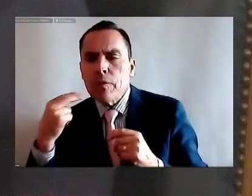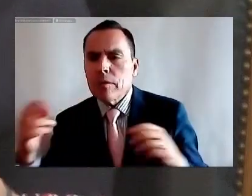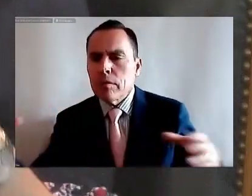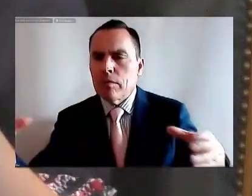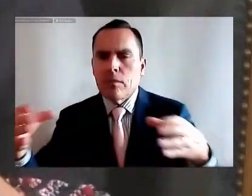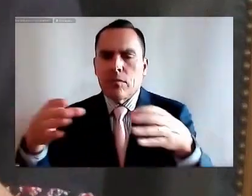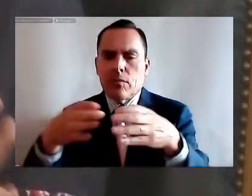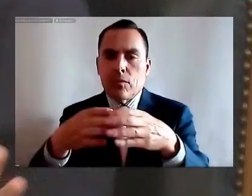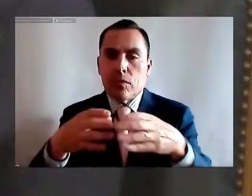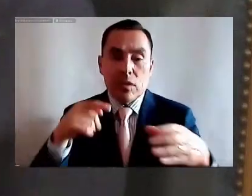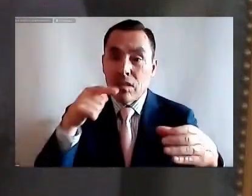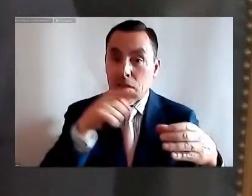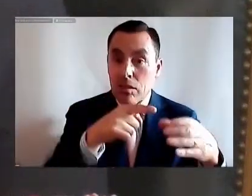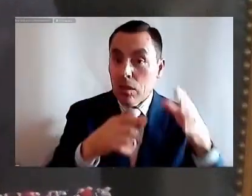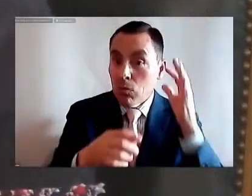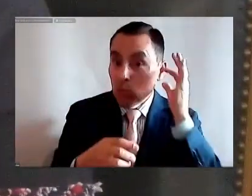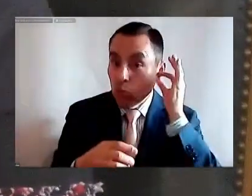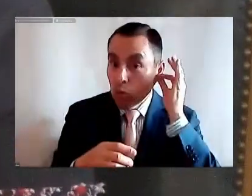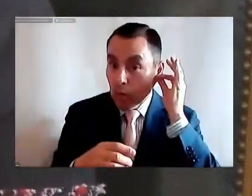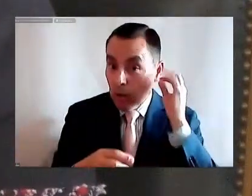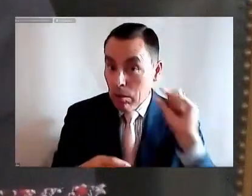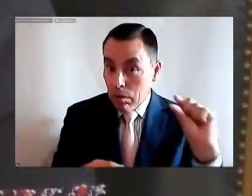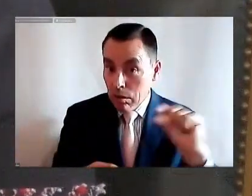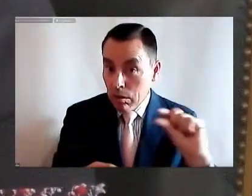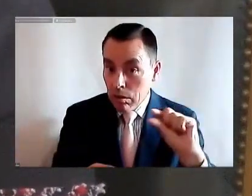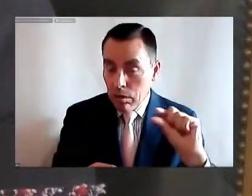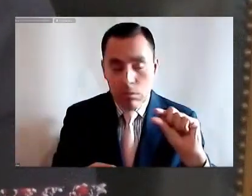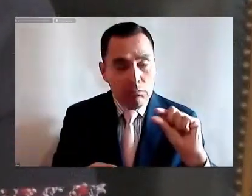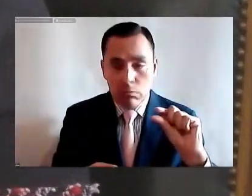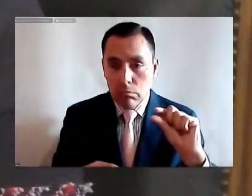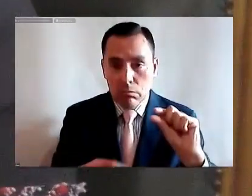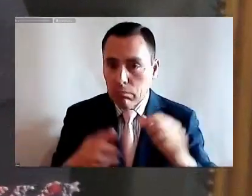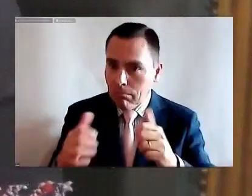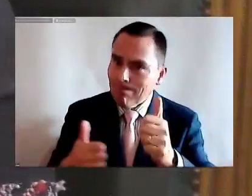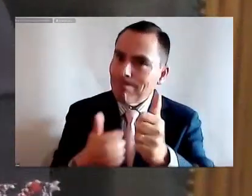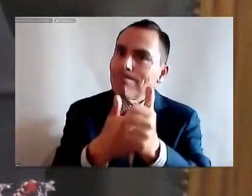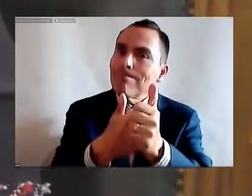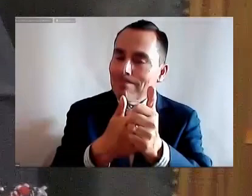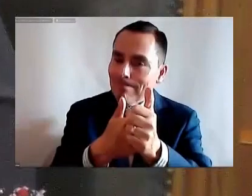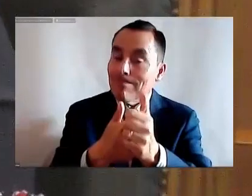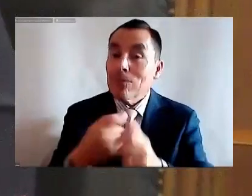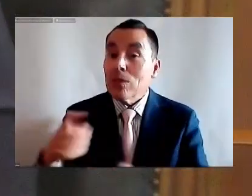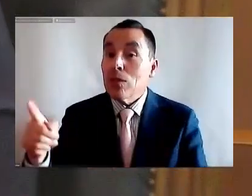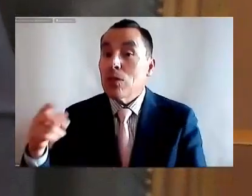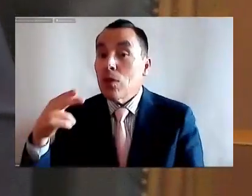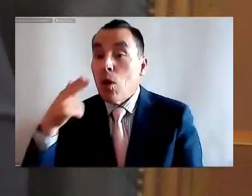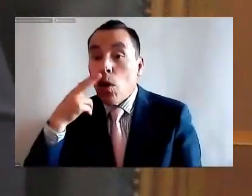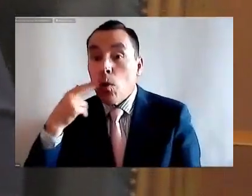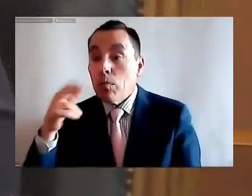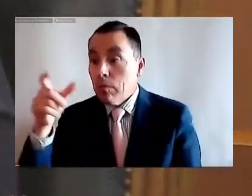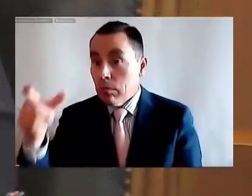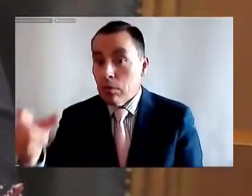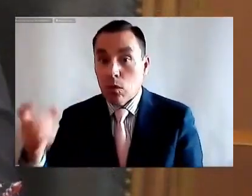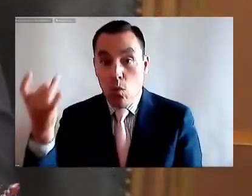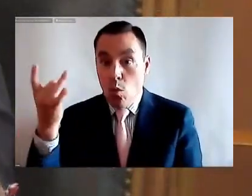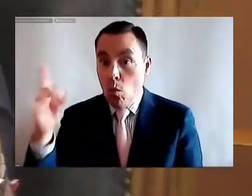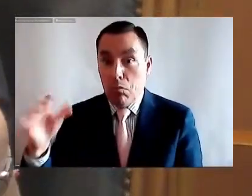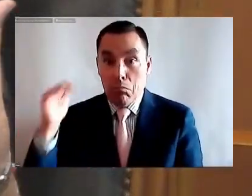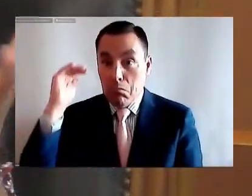es un aporte, yo creo que esa es una mirada. Y otra mirada también puede ir por el lado precisamente de lo que hablábamos hace un momento, de,